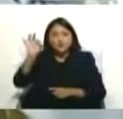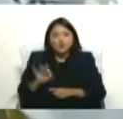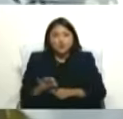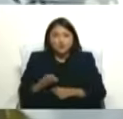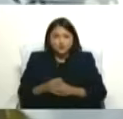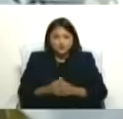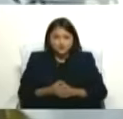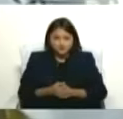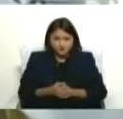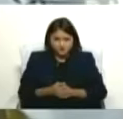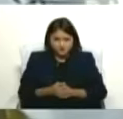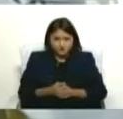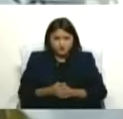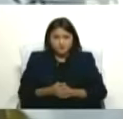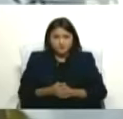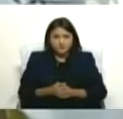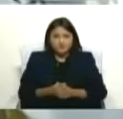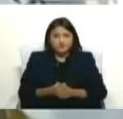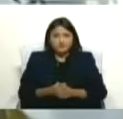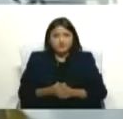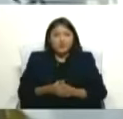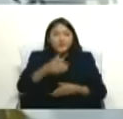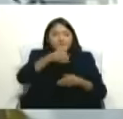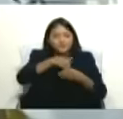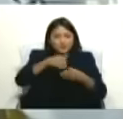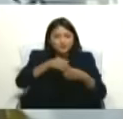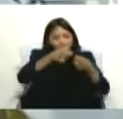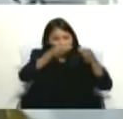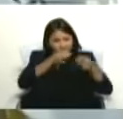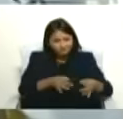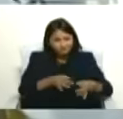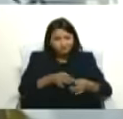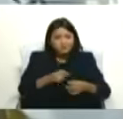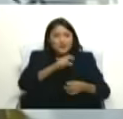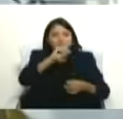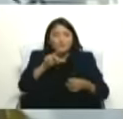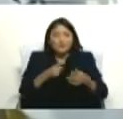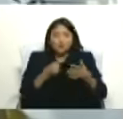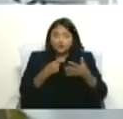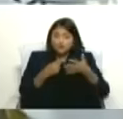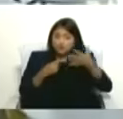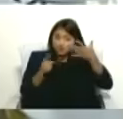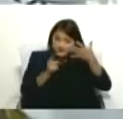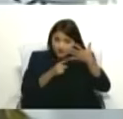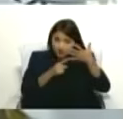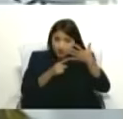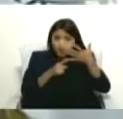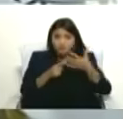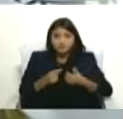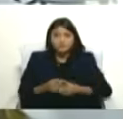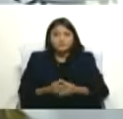3,63%. Votos válidos en la pregunta número 5,